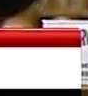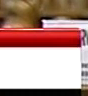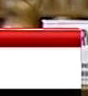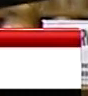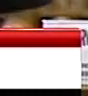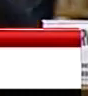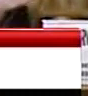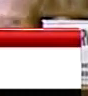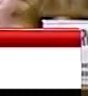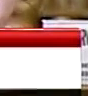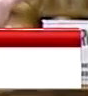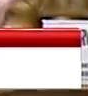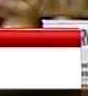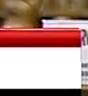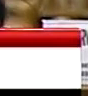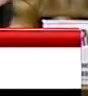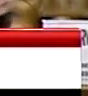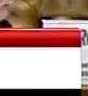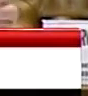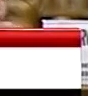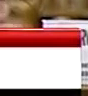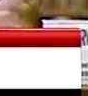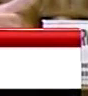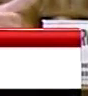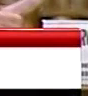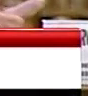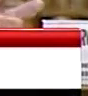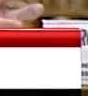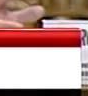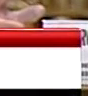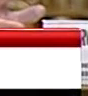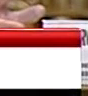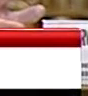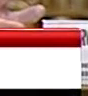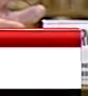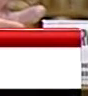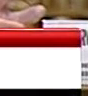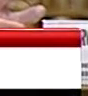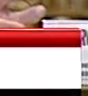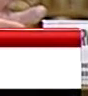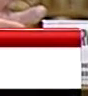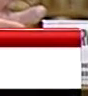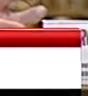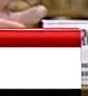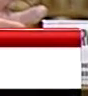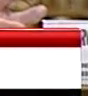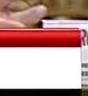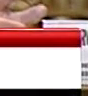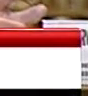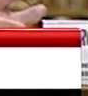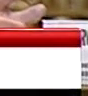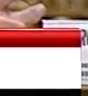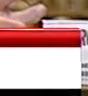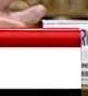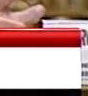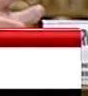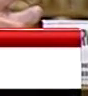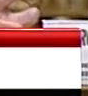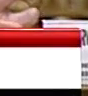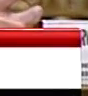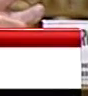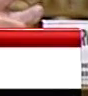como continúan hasta hoy para el tema de desastres. Y eso es lo que me duele cuando veo estas cosas. Entonces, ¿qué